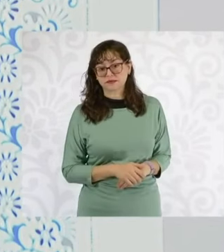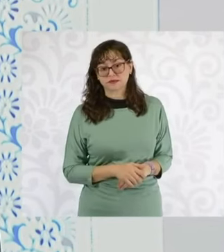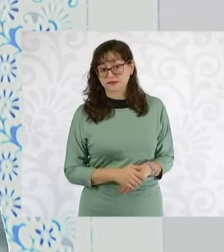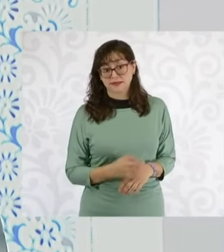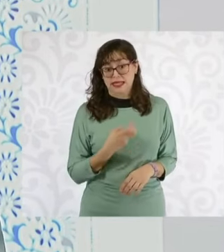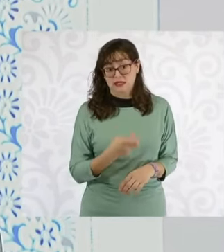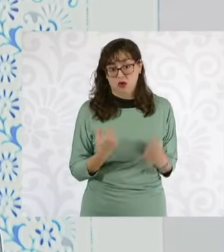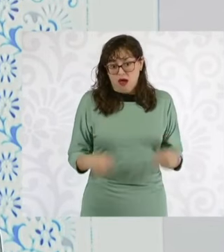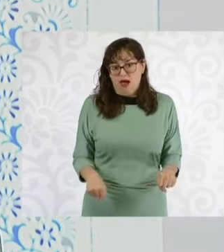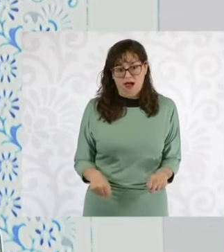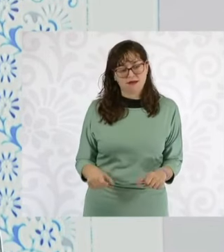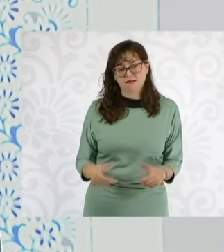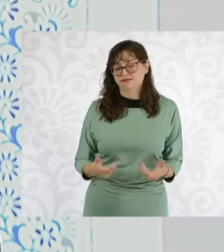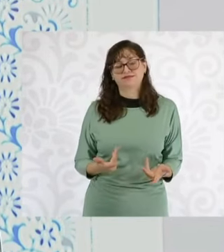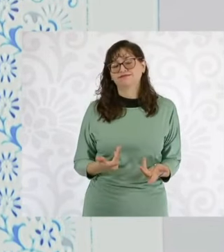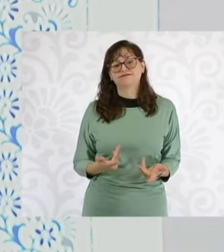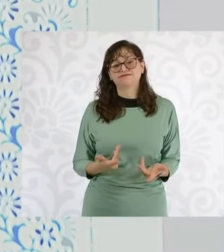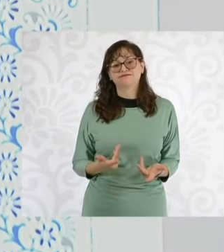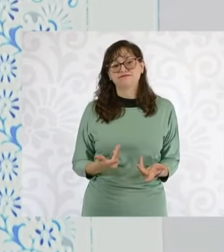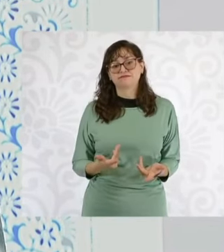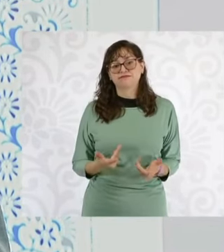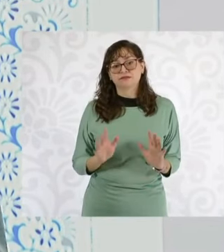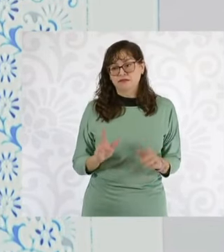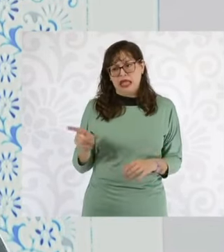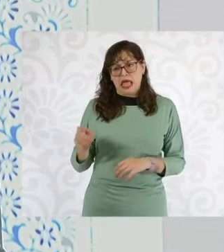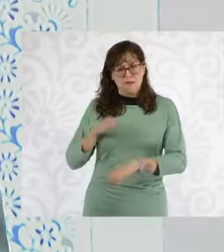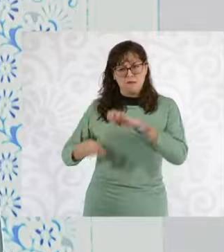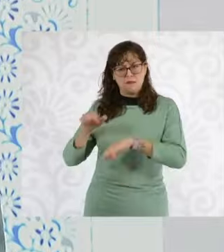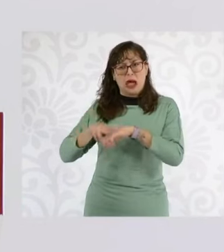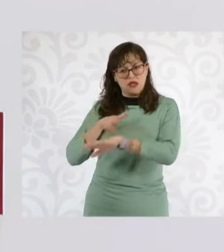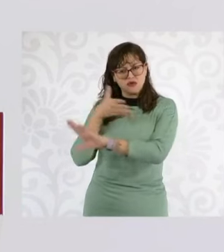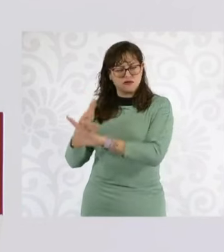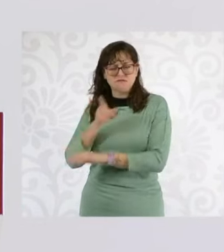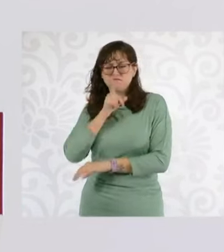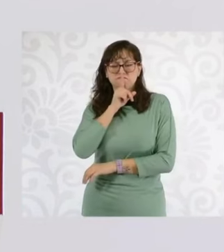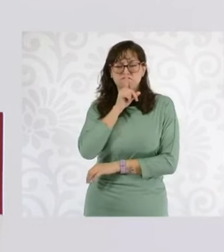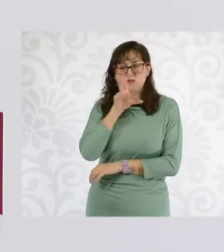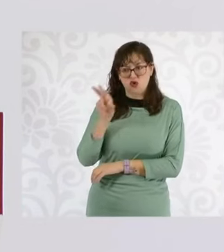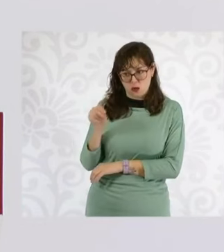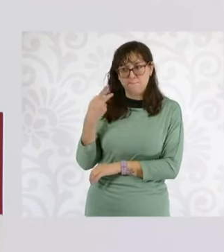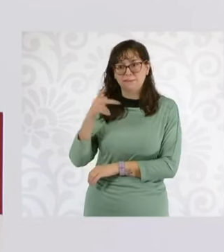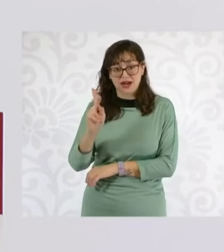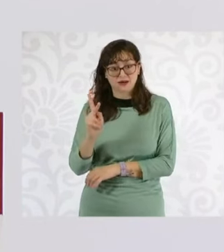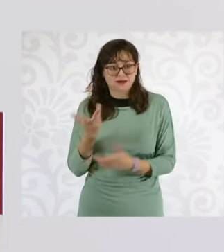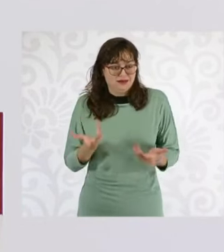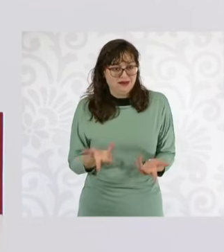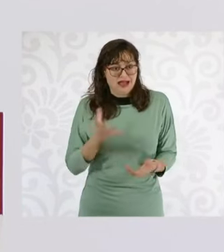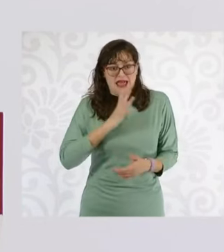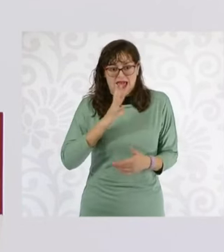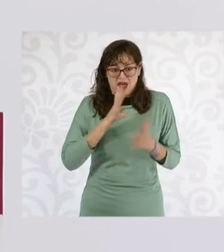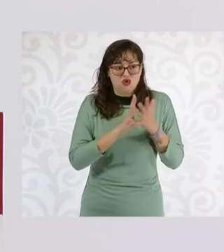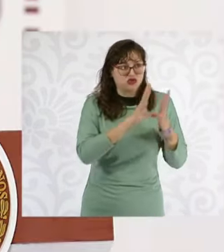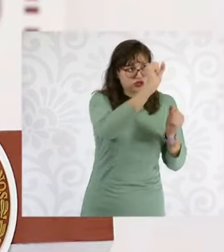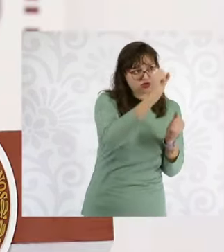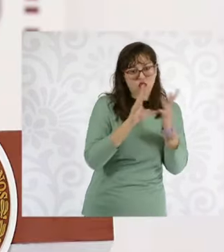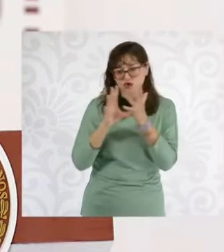que todos, y para eso se han creado instituciones, una constitución, los medios son tan importantes como